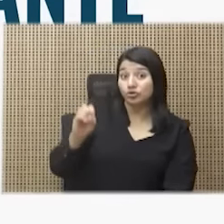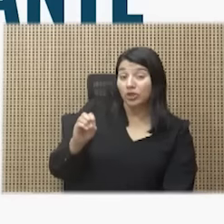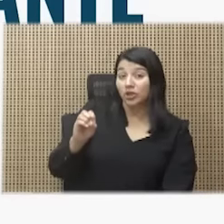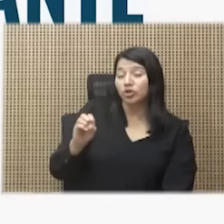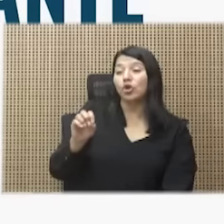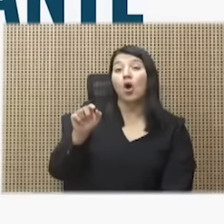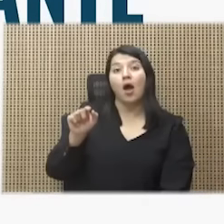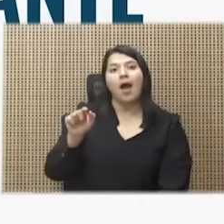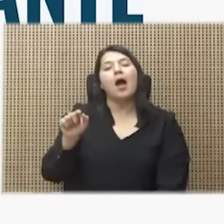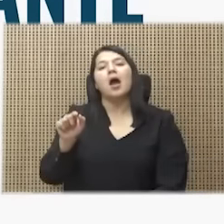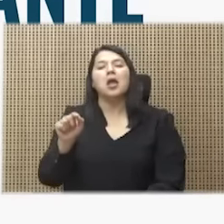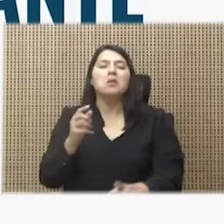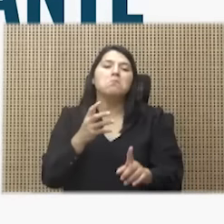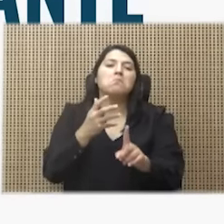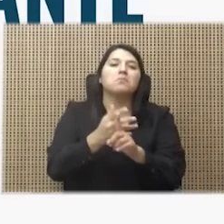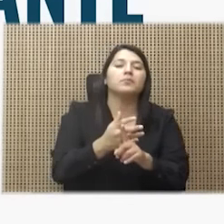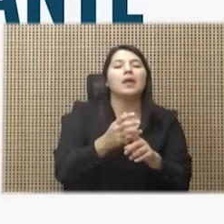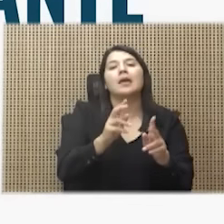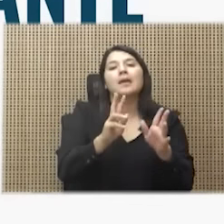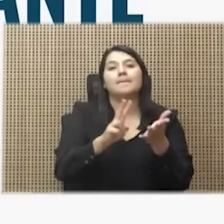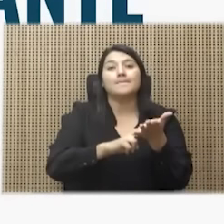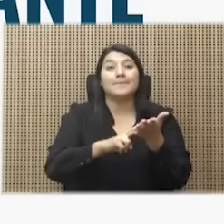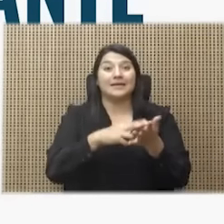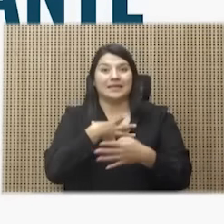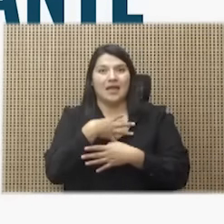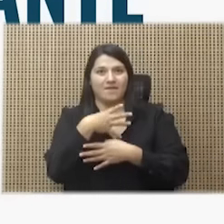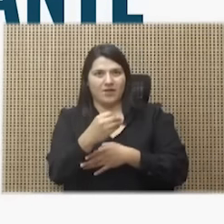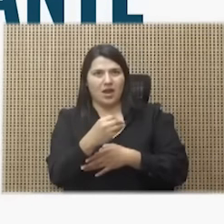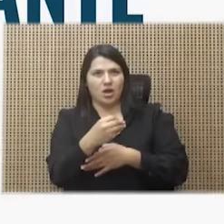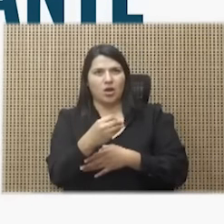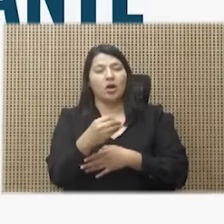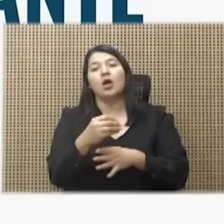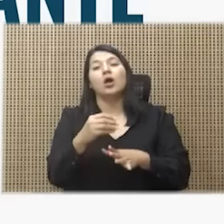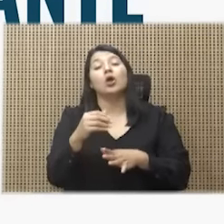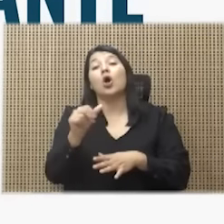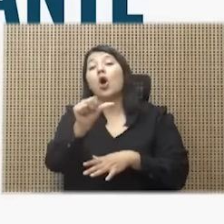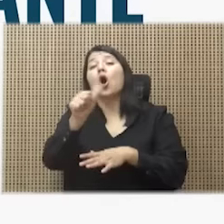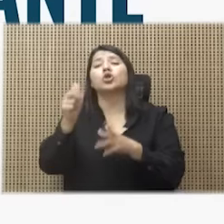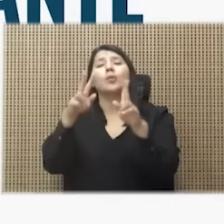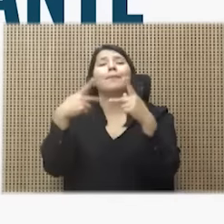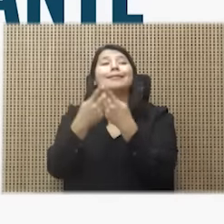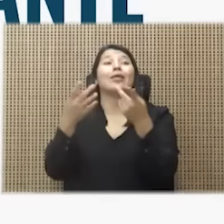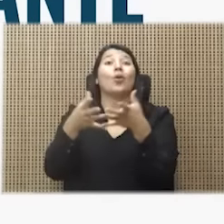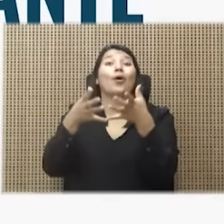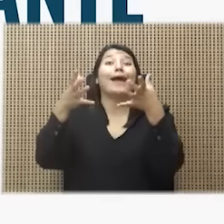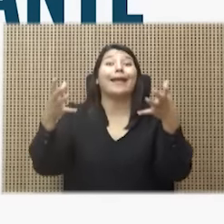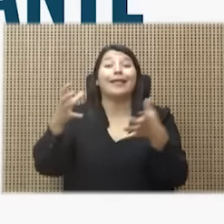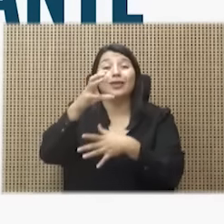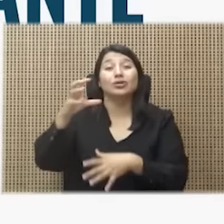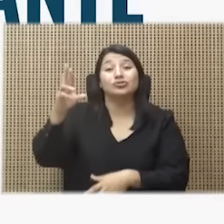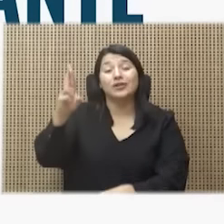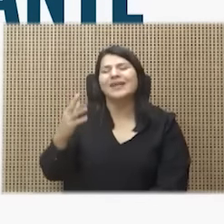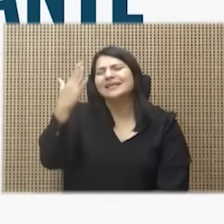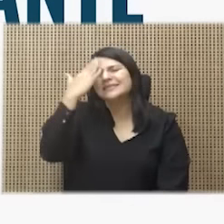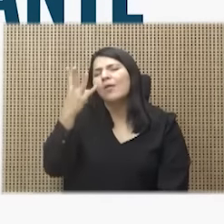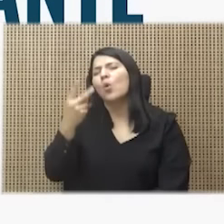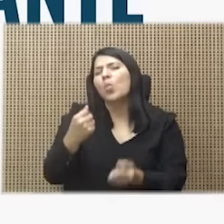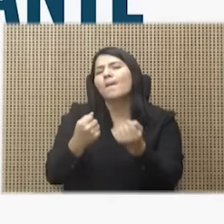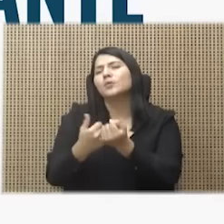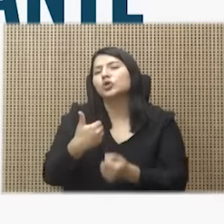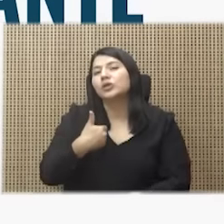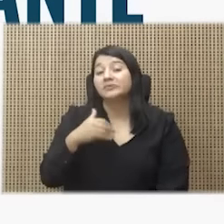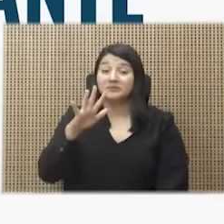Liberación Nacional, el otrora partido grande de este país, ¿sabe cuánto tiene? 5%. El partido